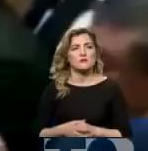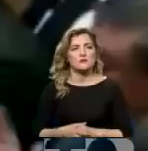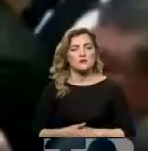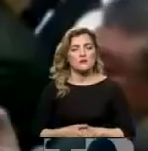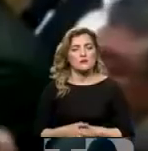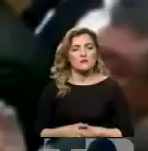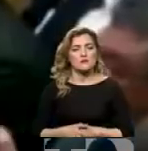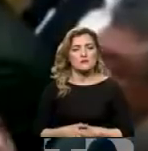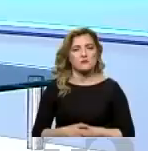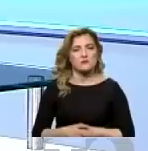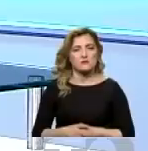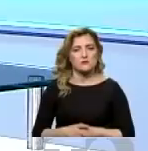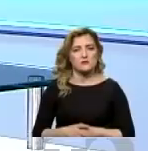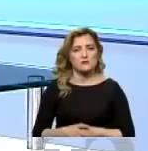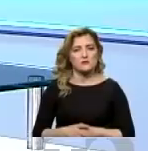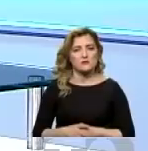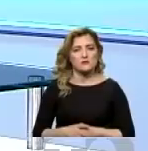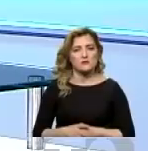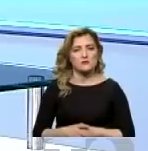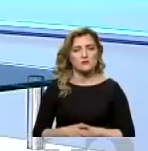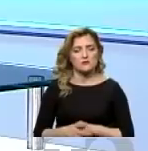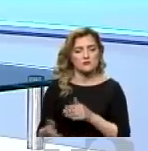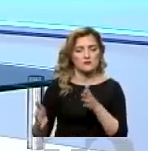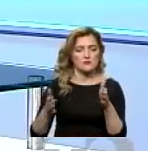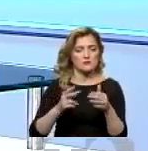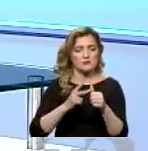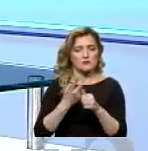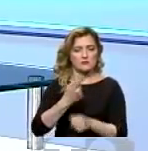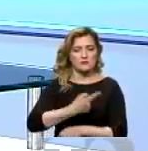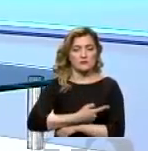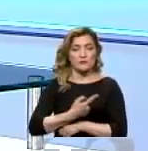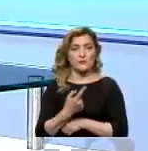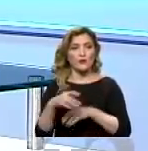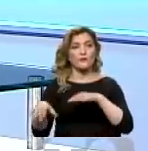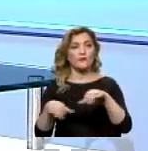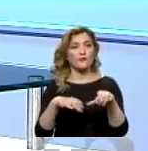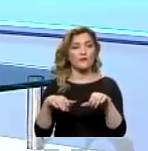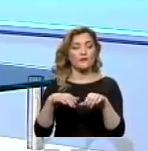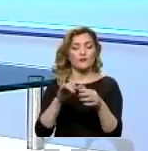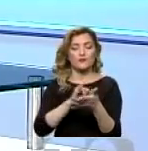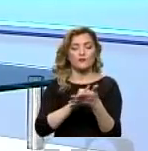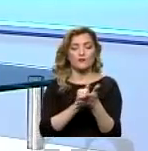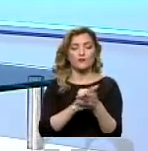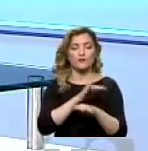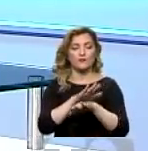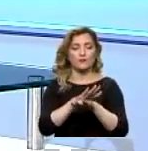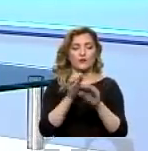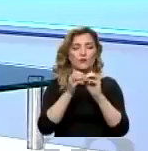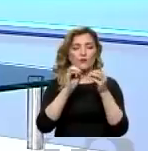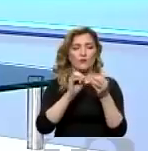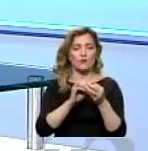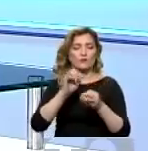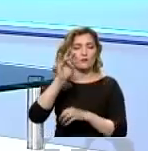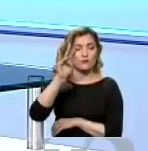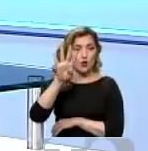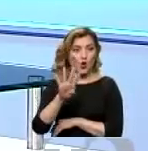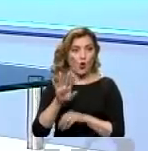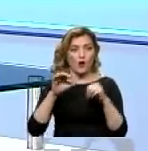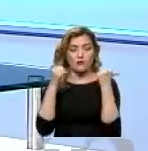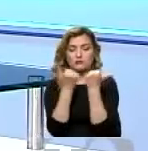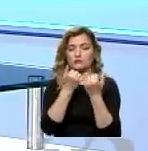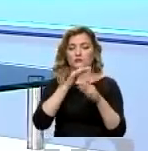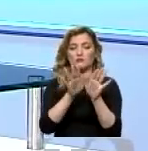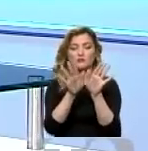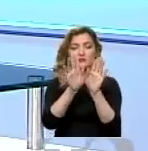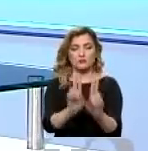Cerón, 24 horas. Y durante su segundo día de actividades en Nueva York, en el marco de la 74ª Asamblea General de las